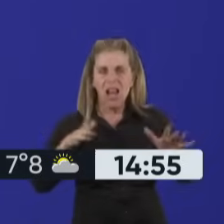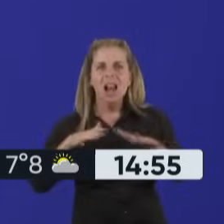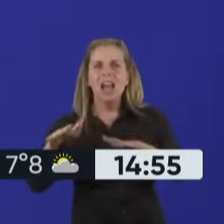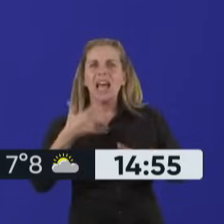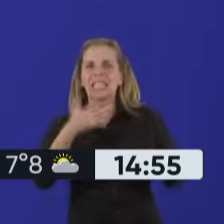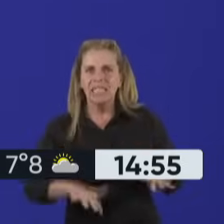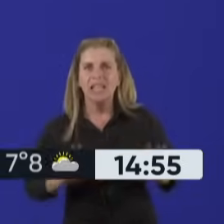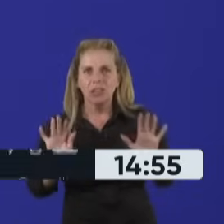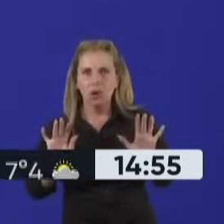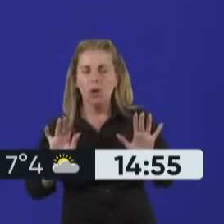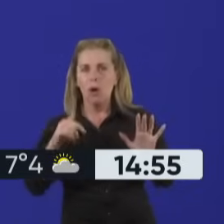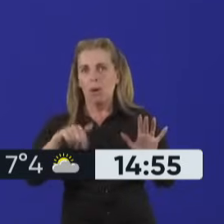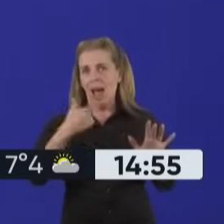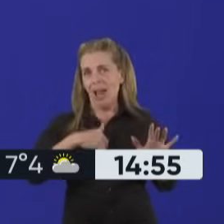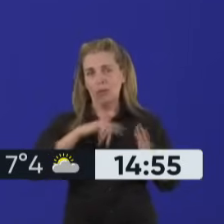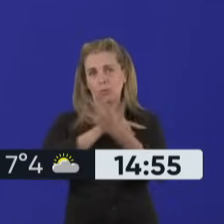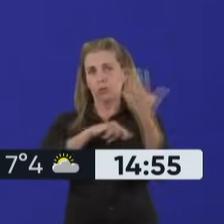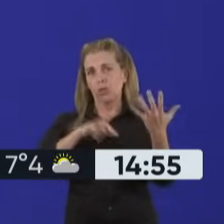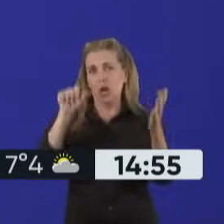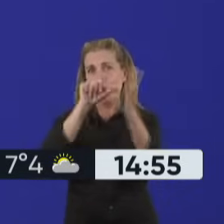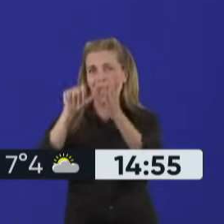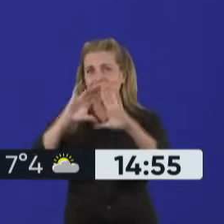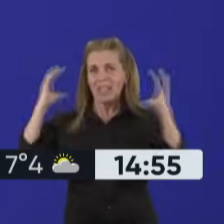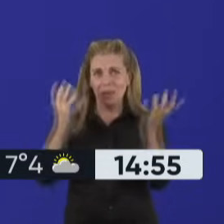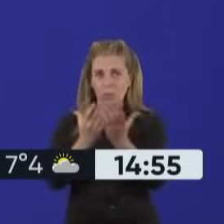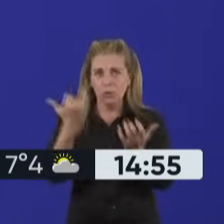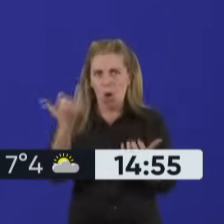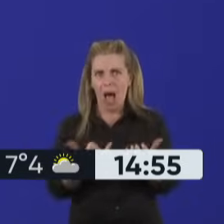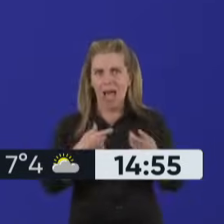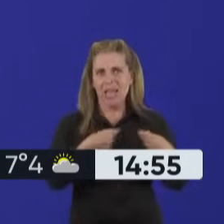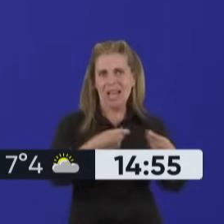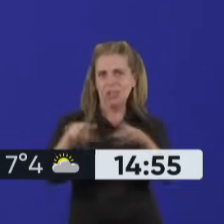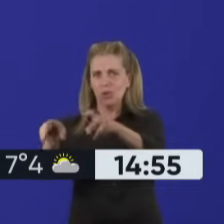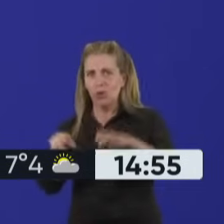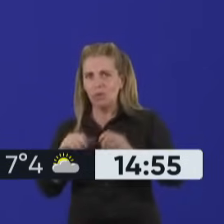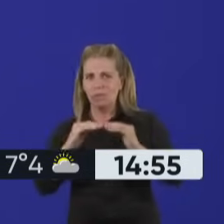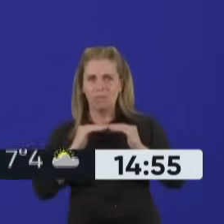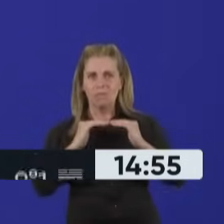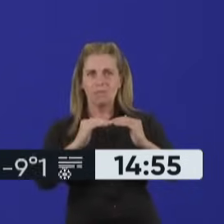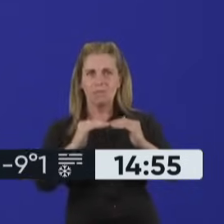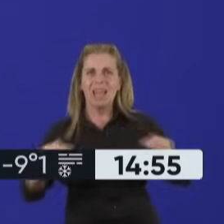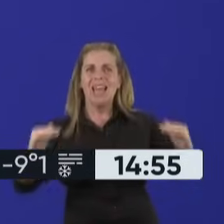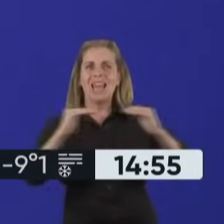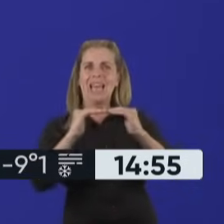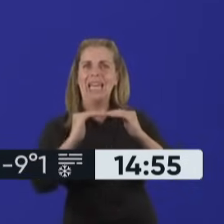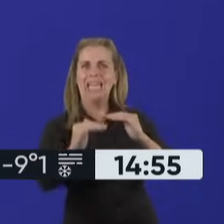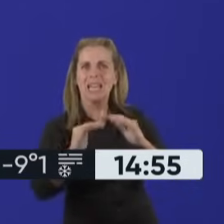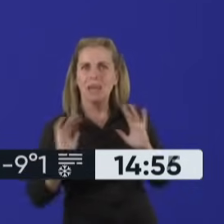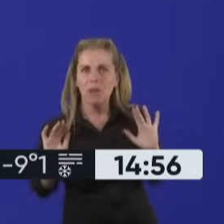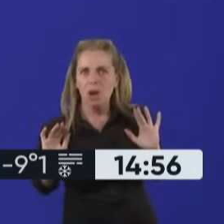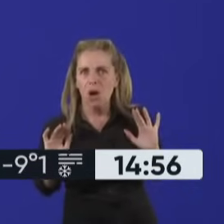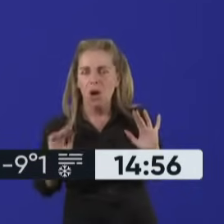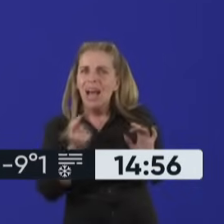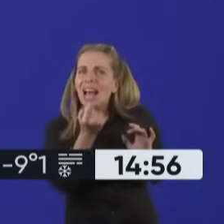Pero, a ver, Argentina es uno de los 5 países del mundo que tiene equilibrio fiscal. O sea, solamente, en